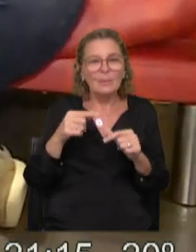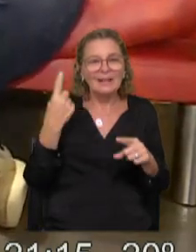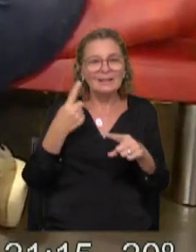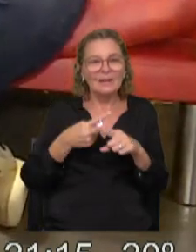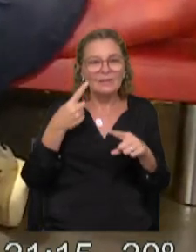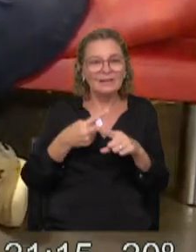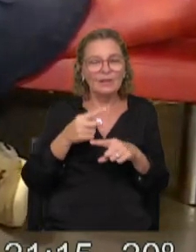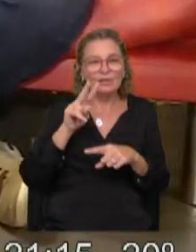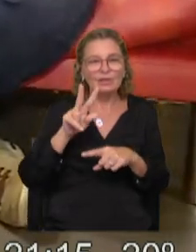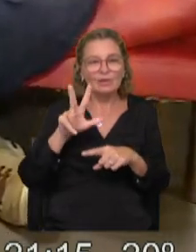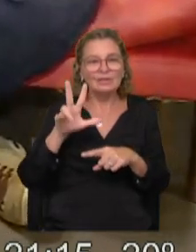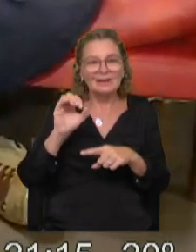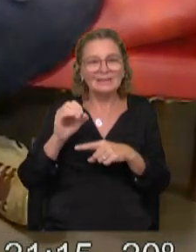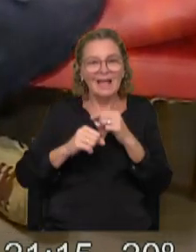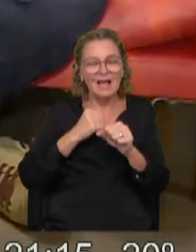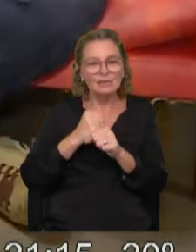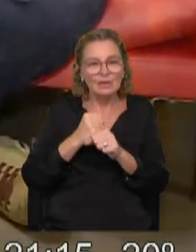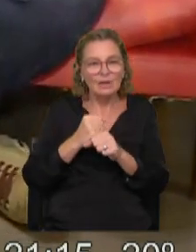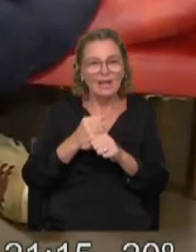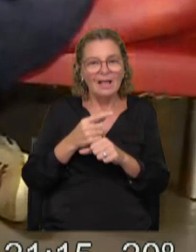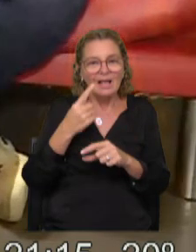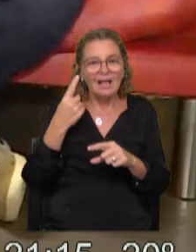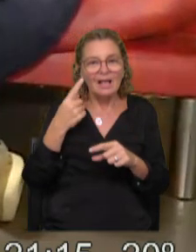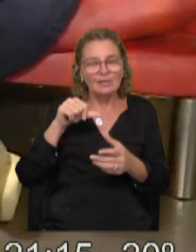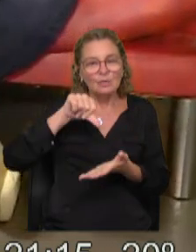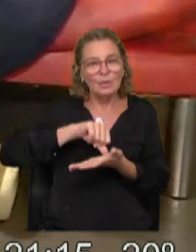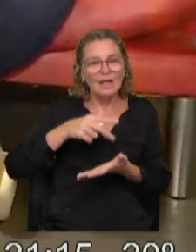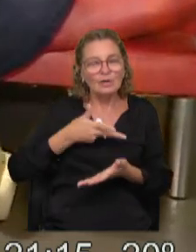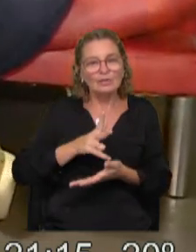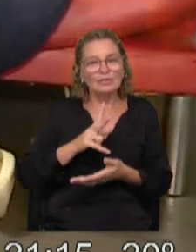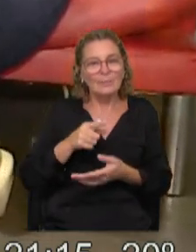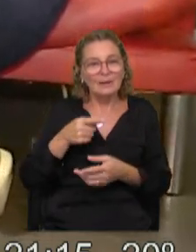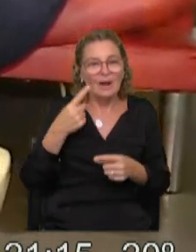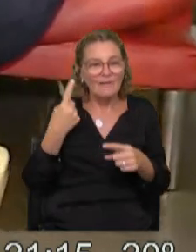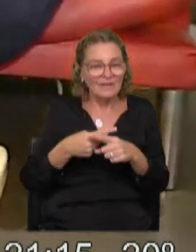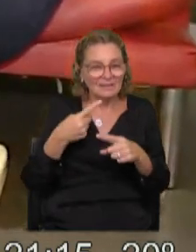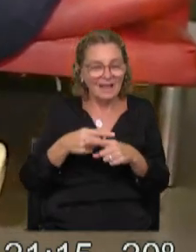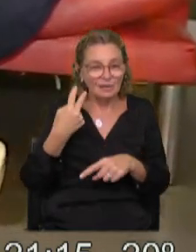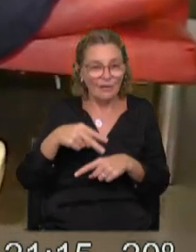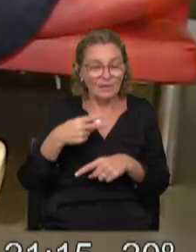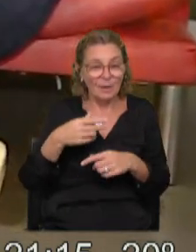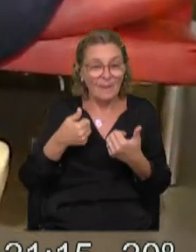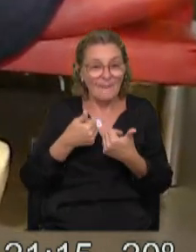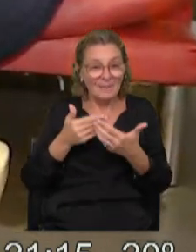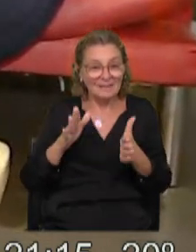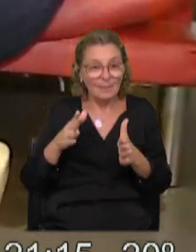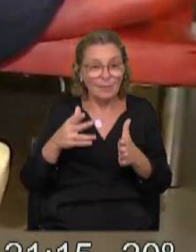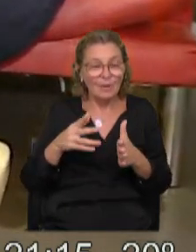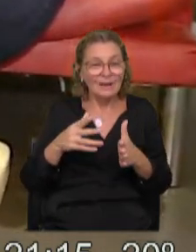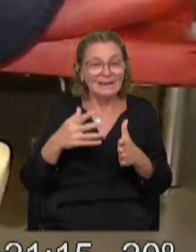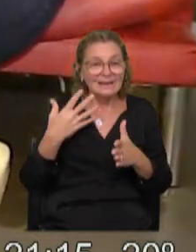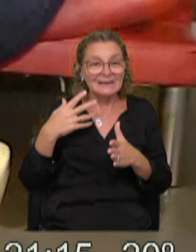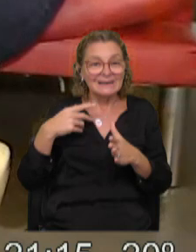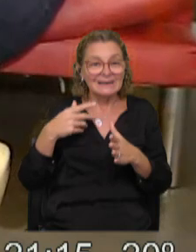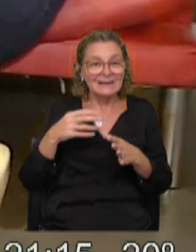de los 230 años de la ciudad de Rocha, que fue en noviembre. Lo hicimos puntualmente para ahí, que lo cantamos, lo estrenamos en el cine el 1 de agosto de Rocha,